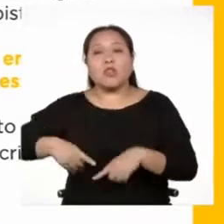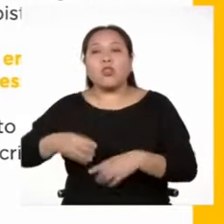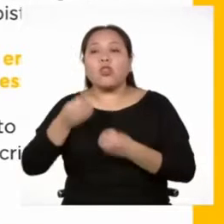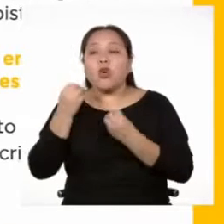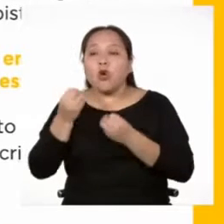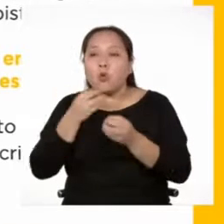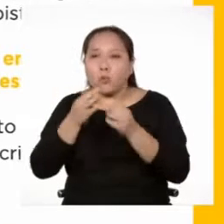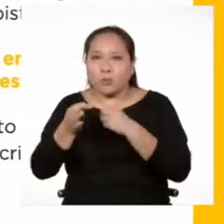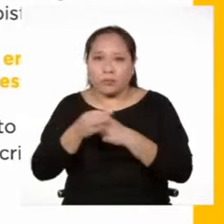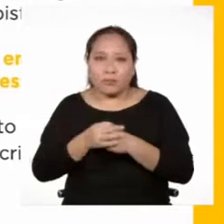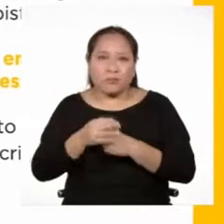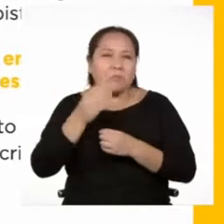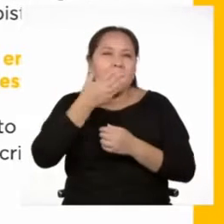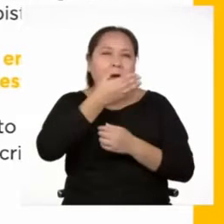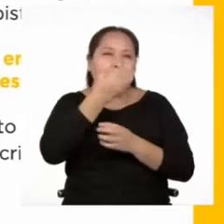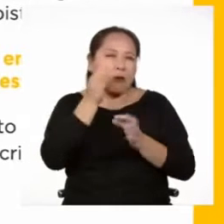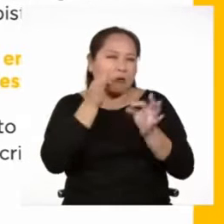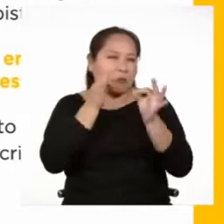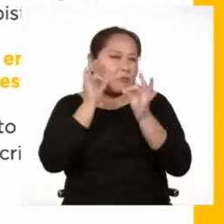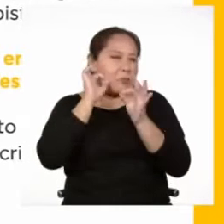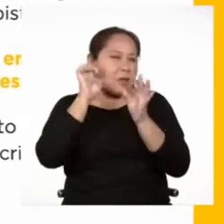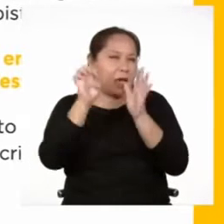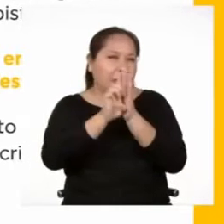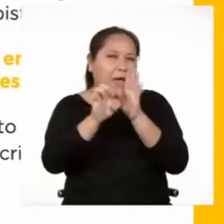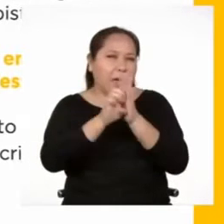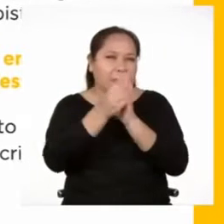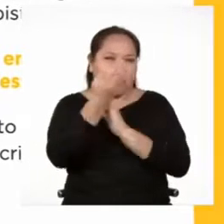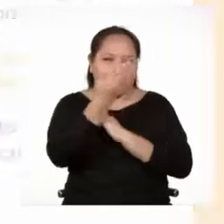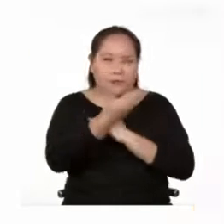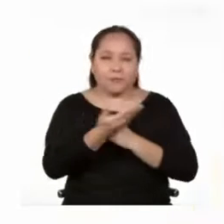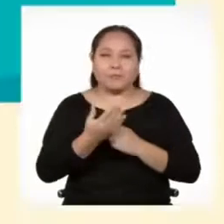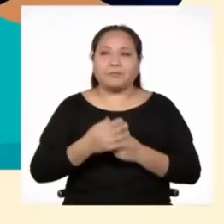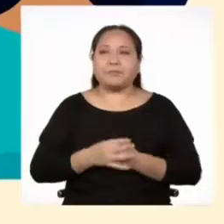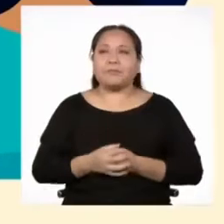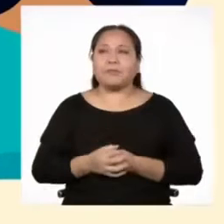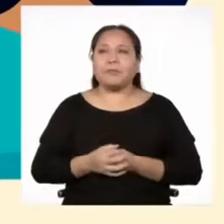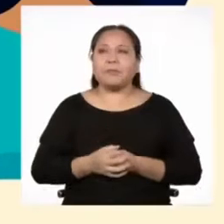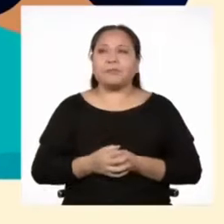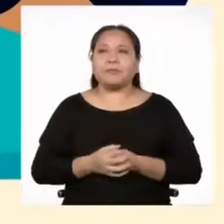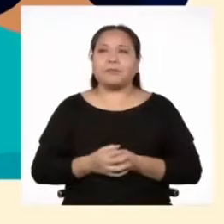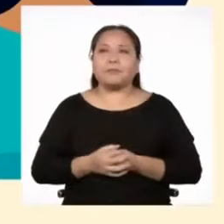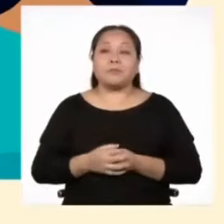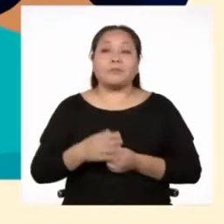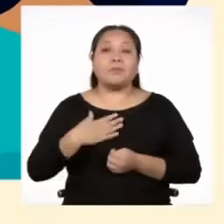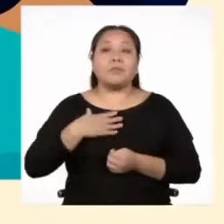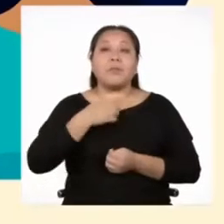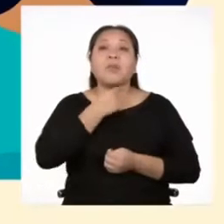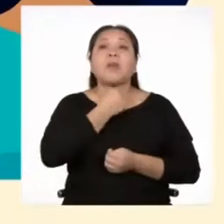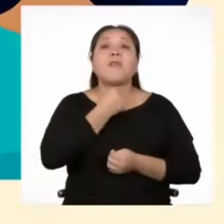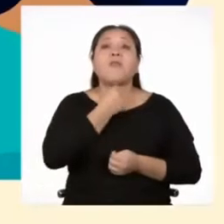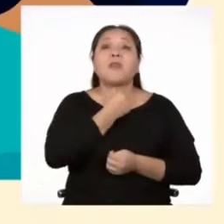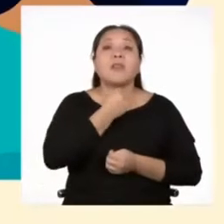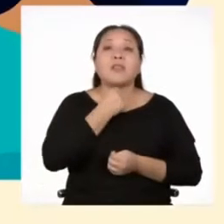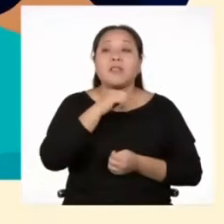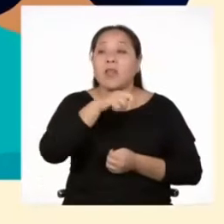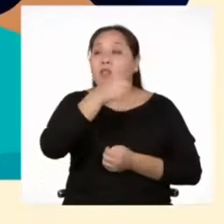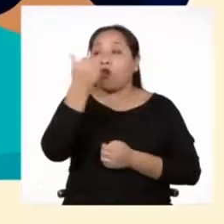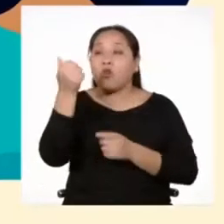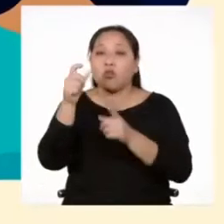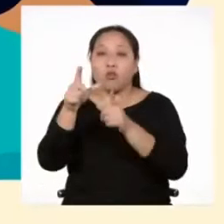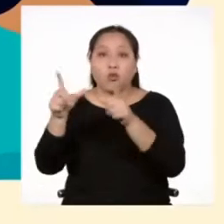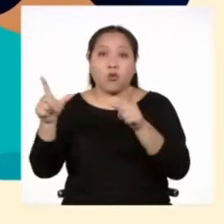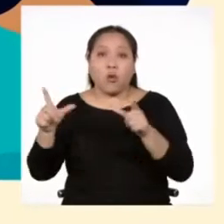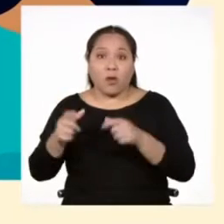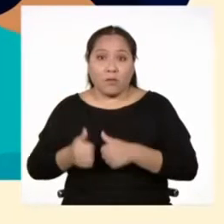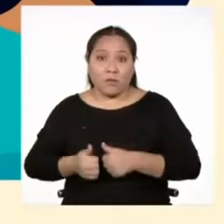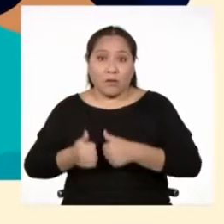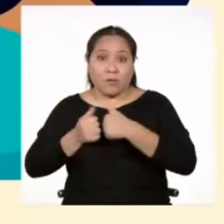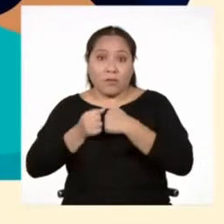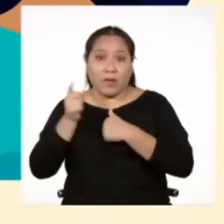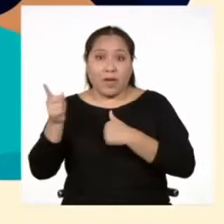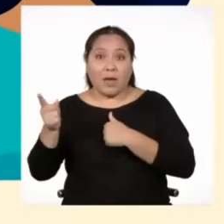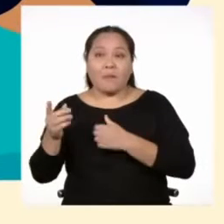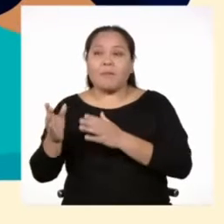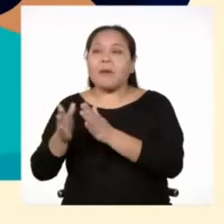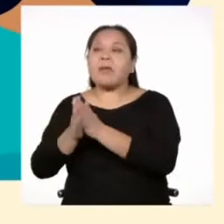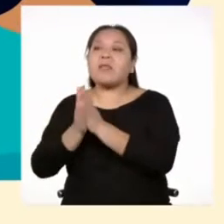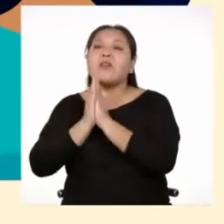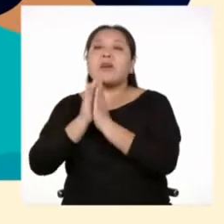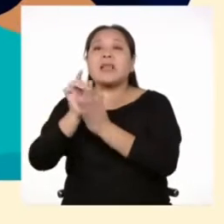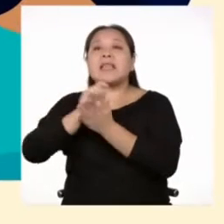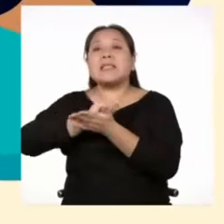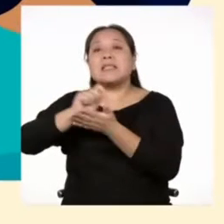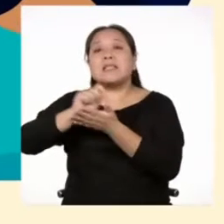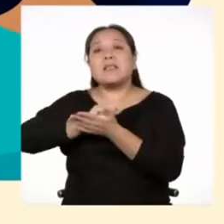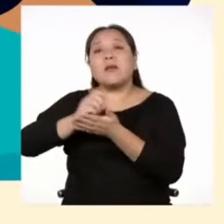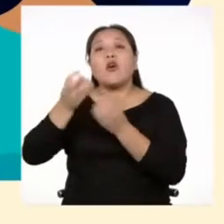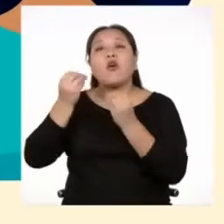mucho mejor con un ejemplo, que es el siguiente caso. Mi abuelita, que vive en otra ciudad, me ha pedido que le escriba las instrucciones